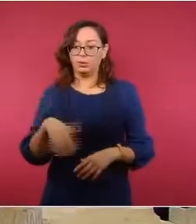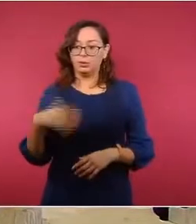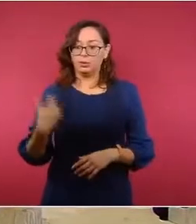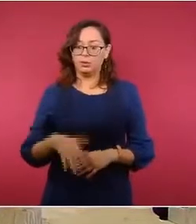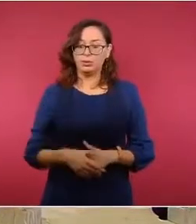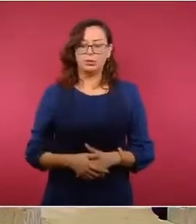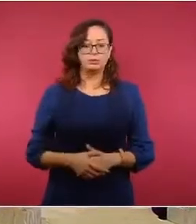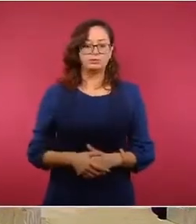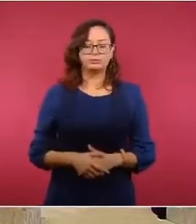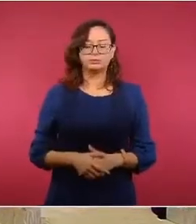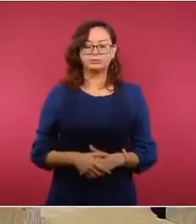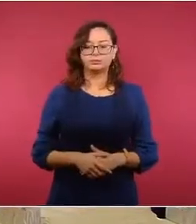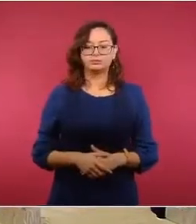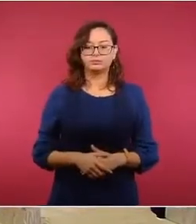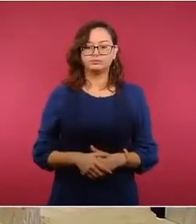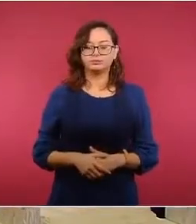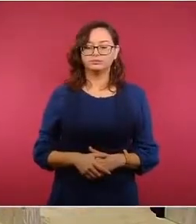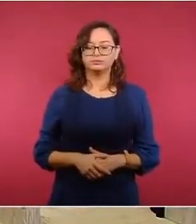Y desde luego